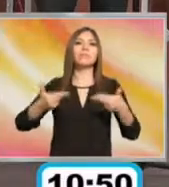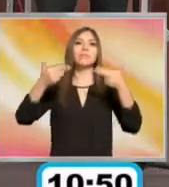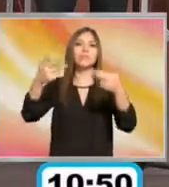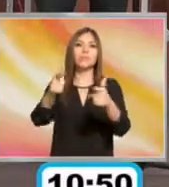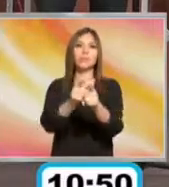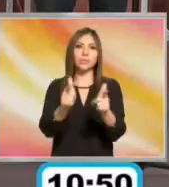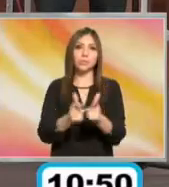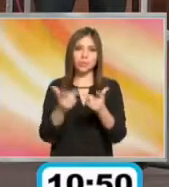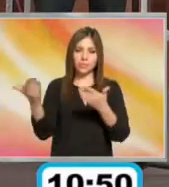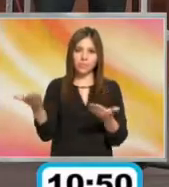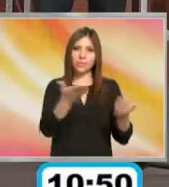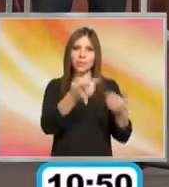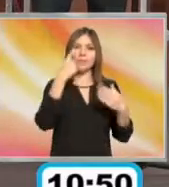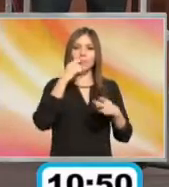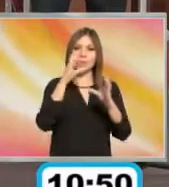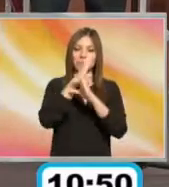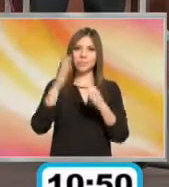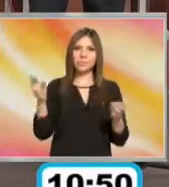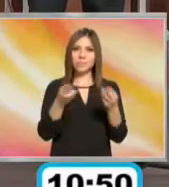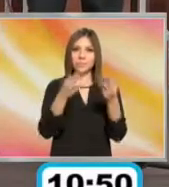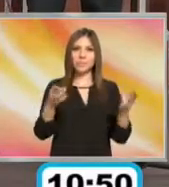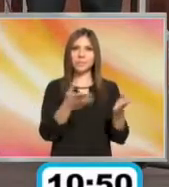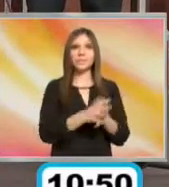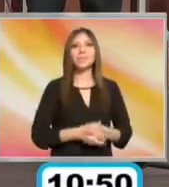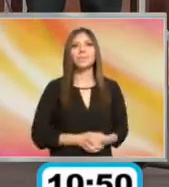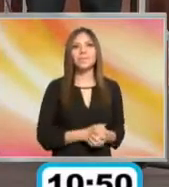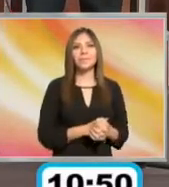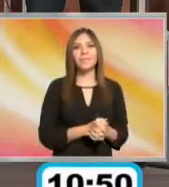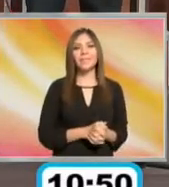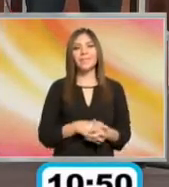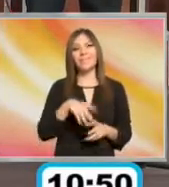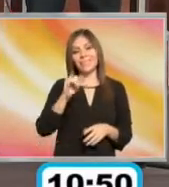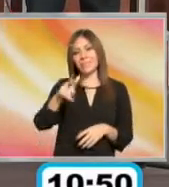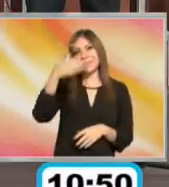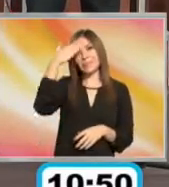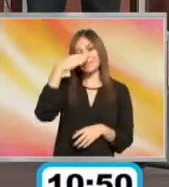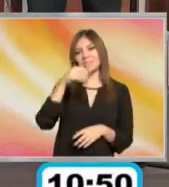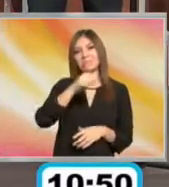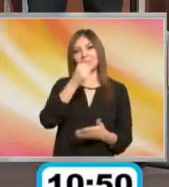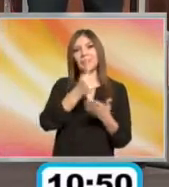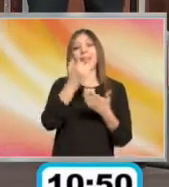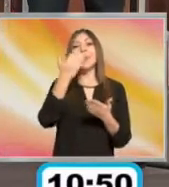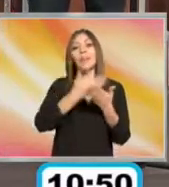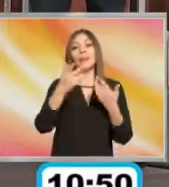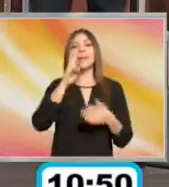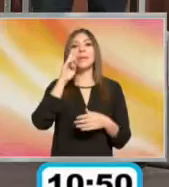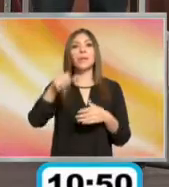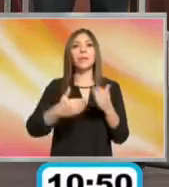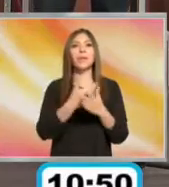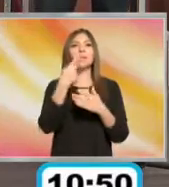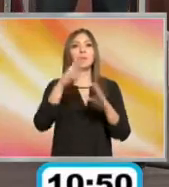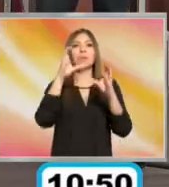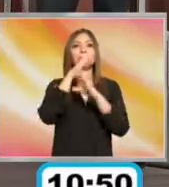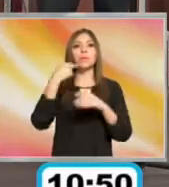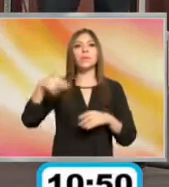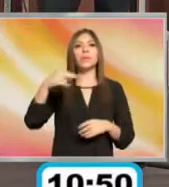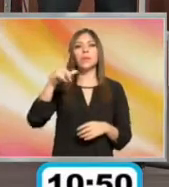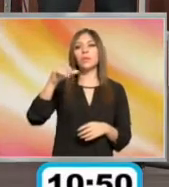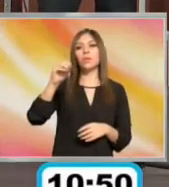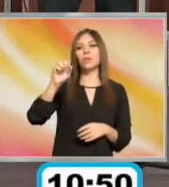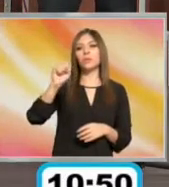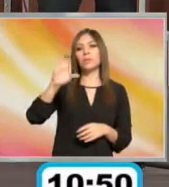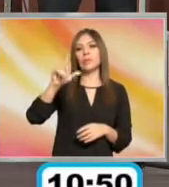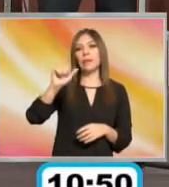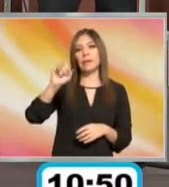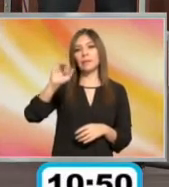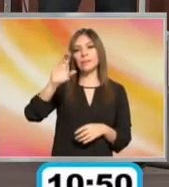lo que mejor saben, ¿no? Ok. Obviamente. Vamos a disfrutarlos en esta mañana. Sí, muchas gracias con este tema de los clásicos de La Tropa